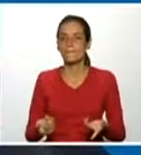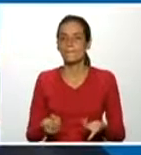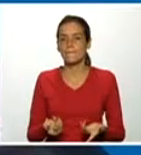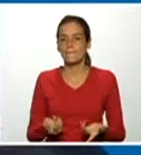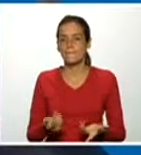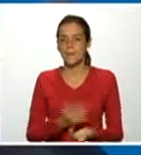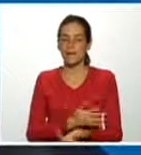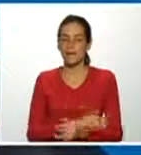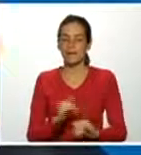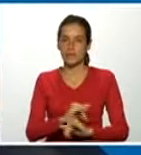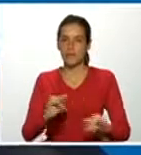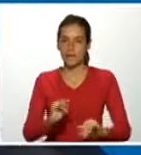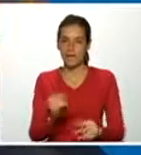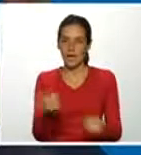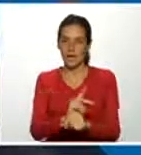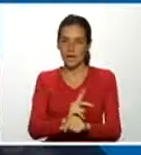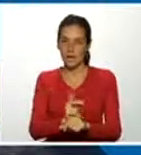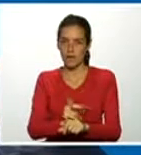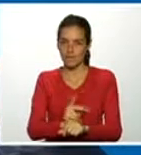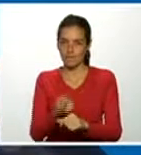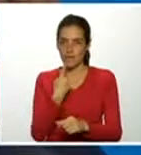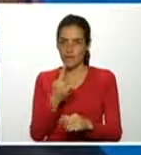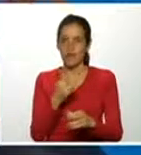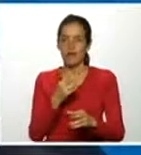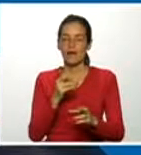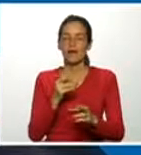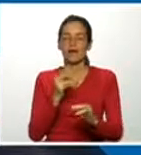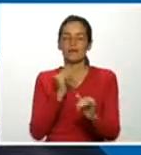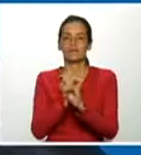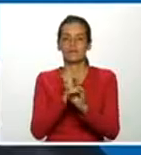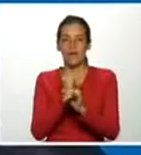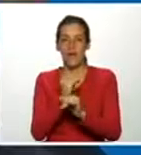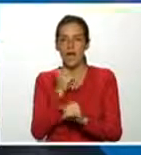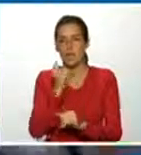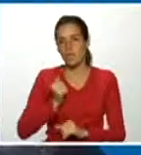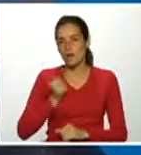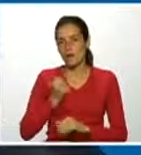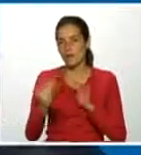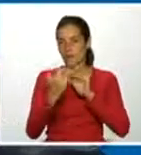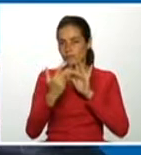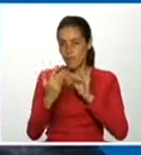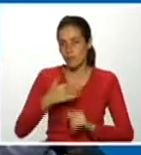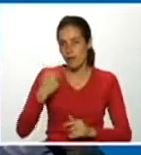que antes de despedirnos, nos rápidamente dijera las redes sociales para que la gente pueda estar pendiente y